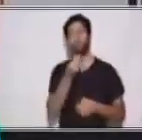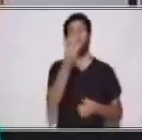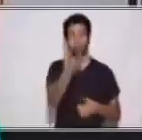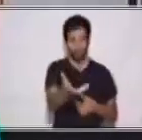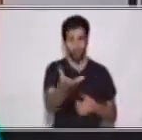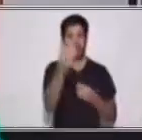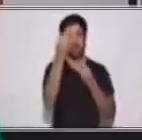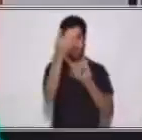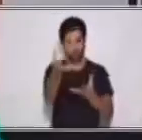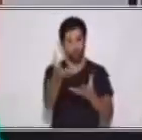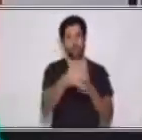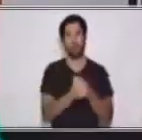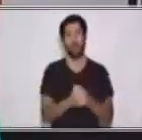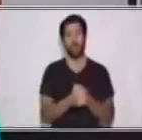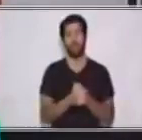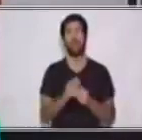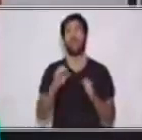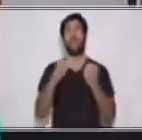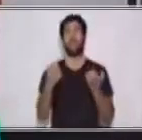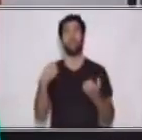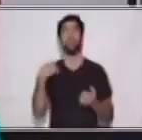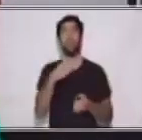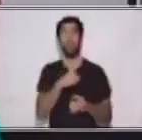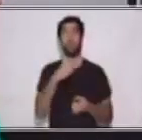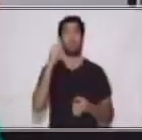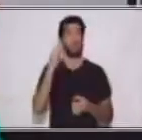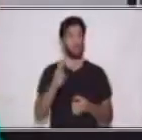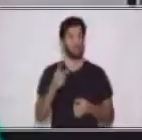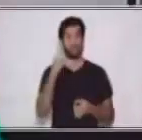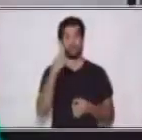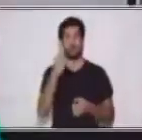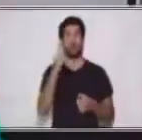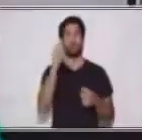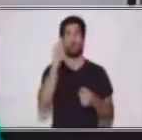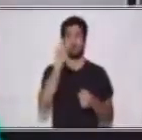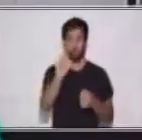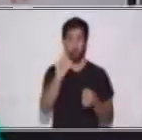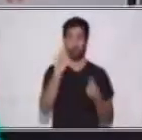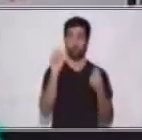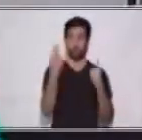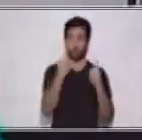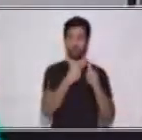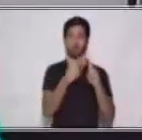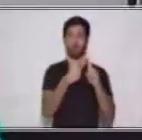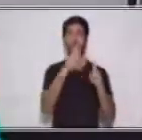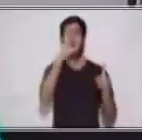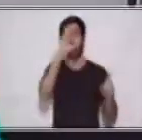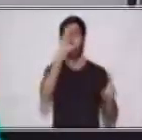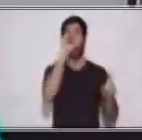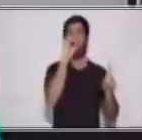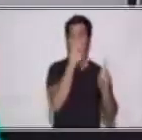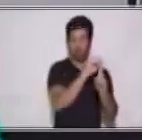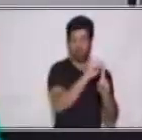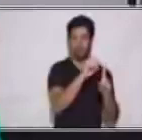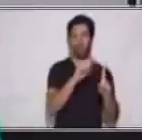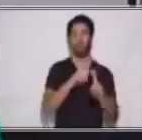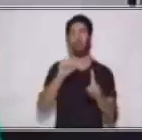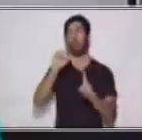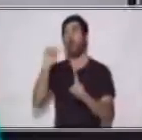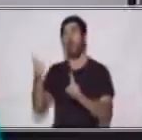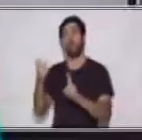elementos, tenemos que establecer dos puntos de vista. El punto de vista objetivo y el punto de vista